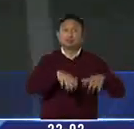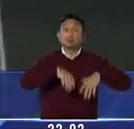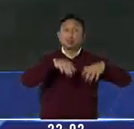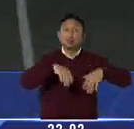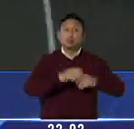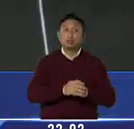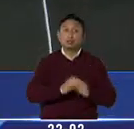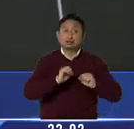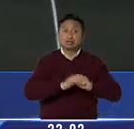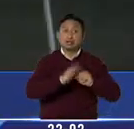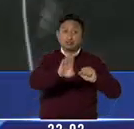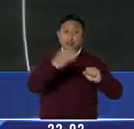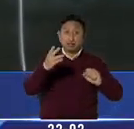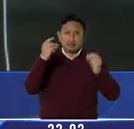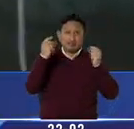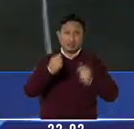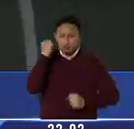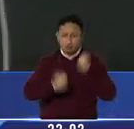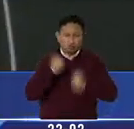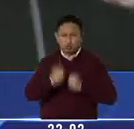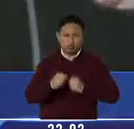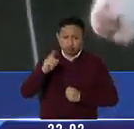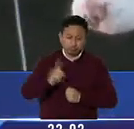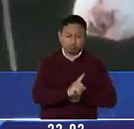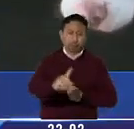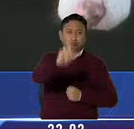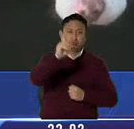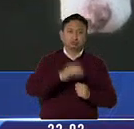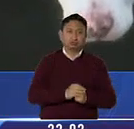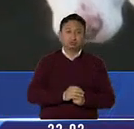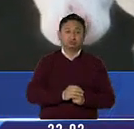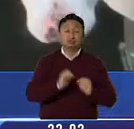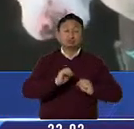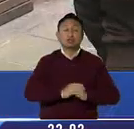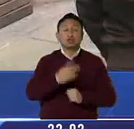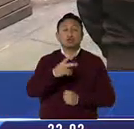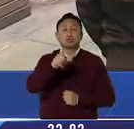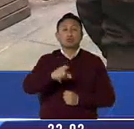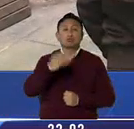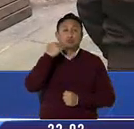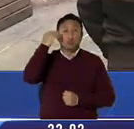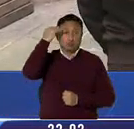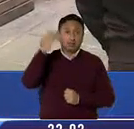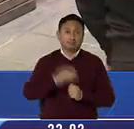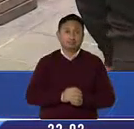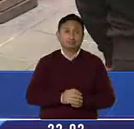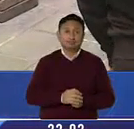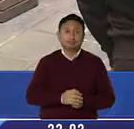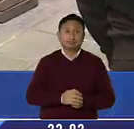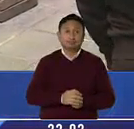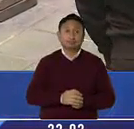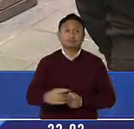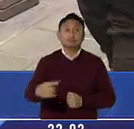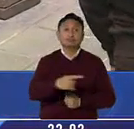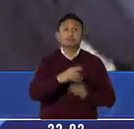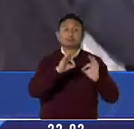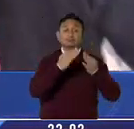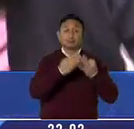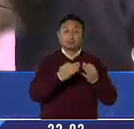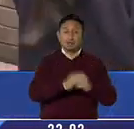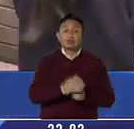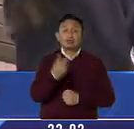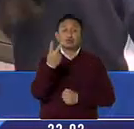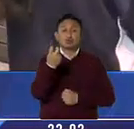tiende a escapar cuando abren la puerta, aprovechando que los cuidadores son dos adultos mayores y niños. En el sector viven más de una docena de familias